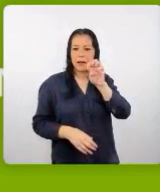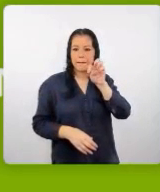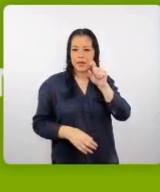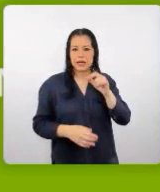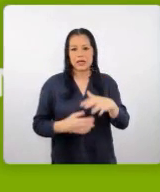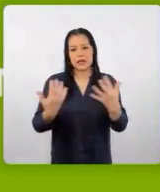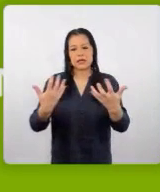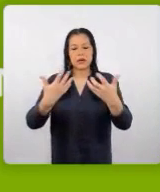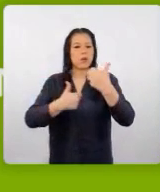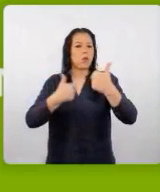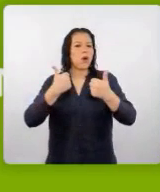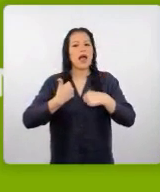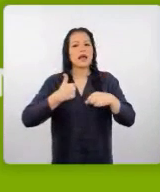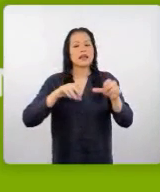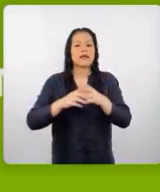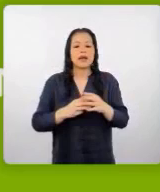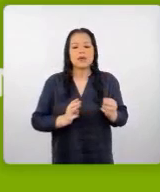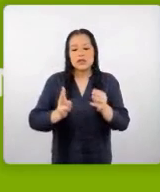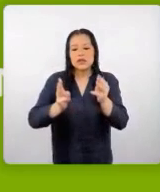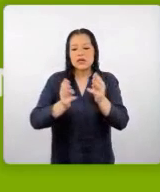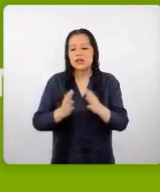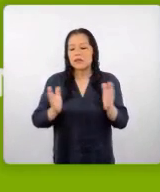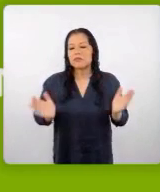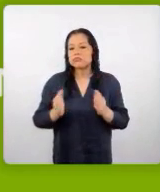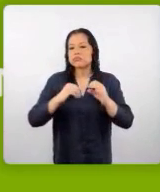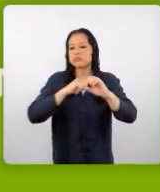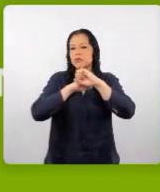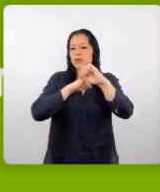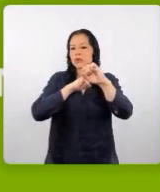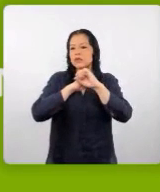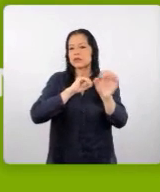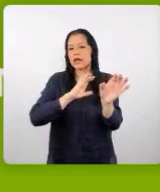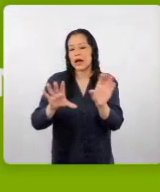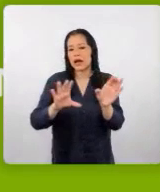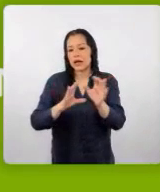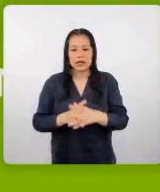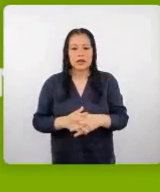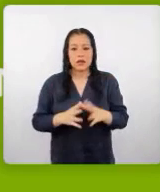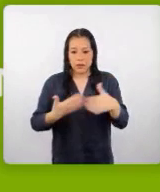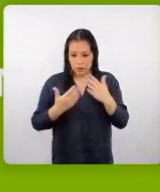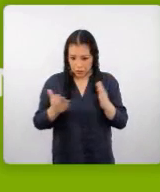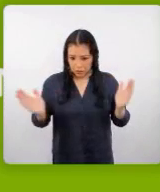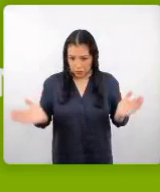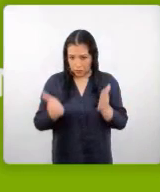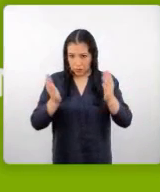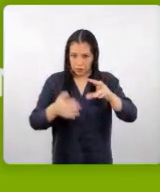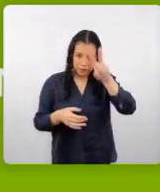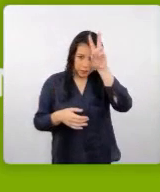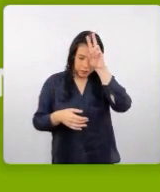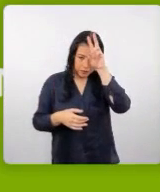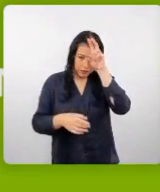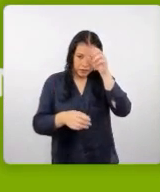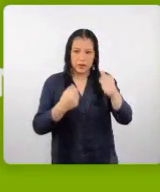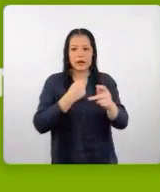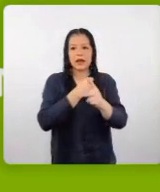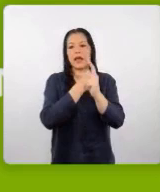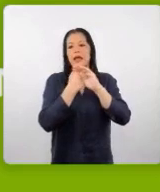¿qué actividades o estrategias promocionales se han venido realizando para promover Perú en Dubái?